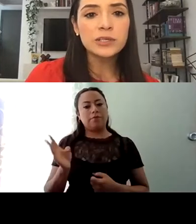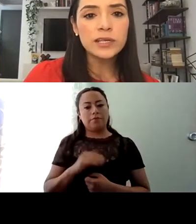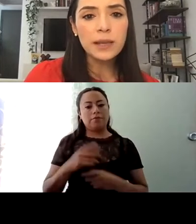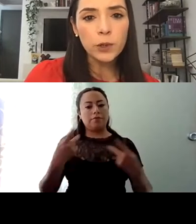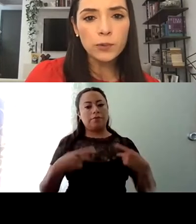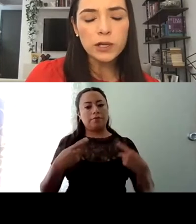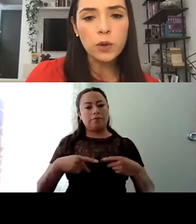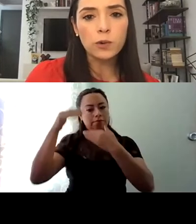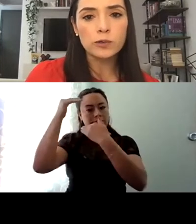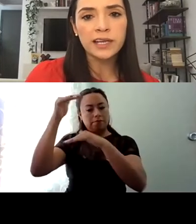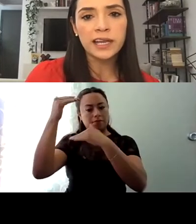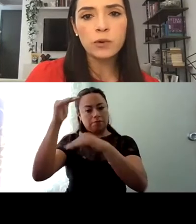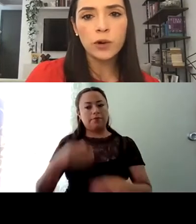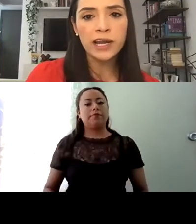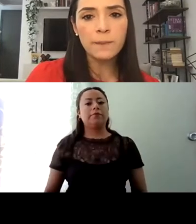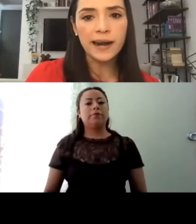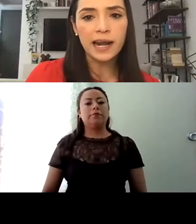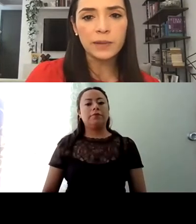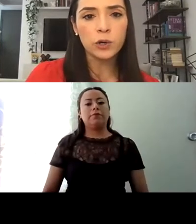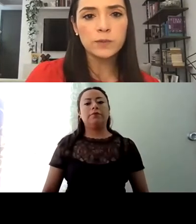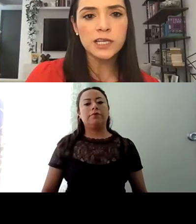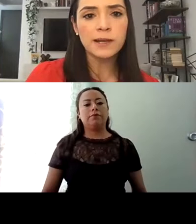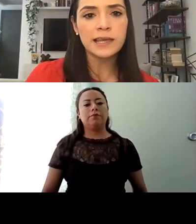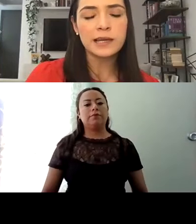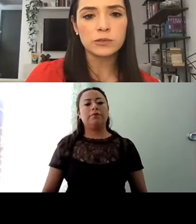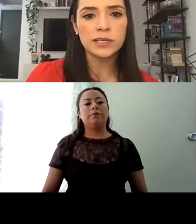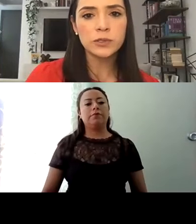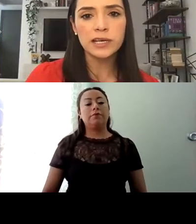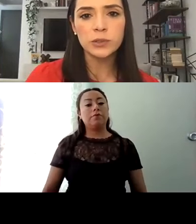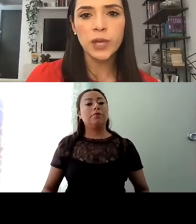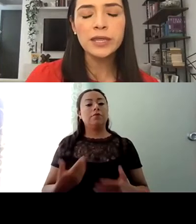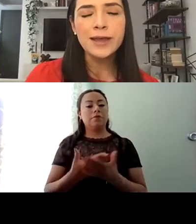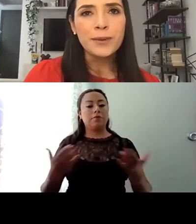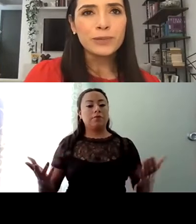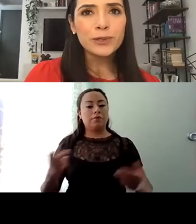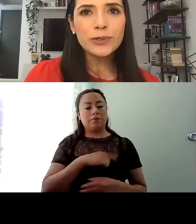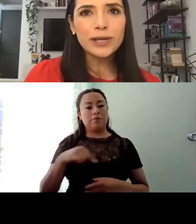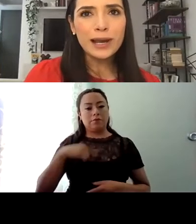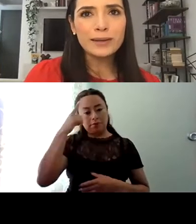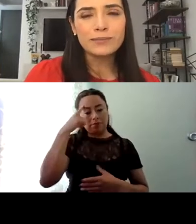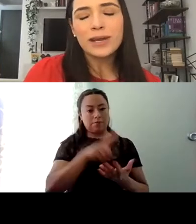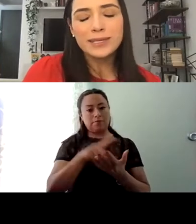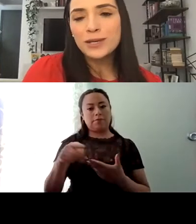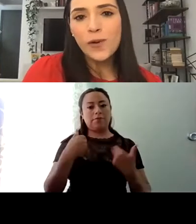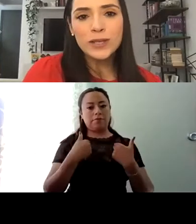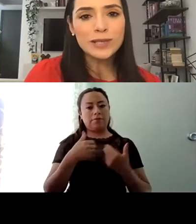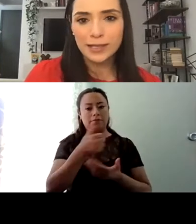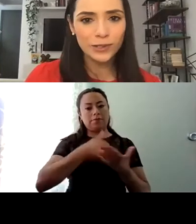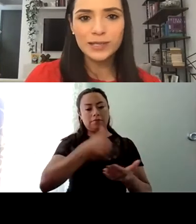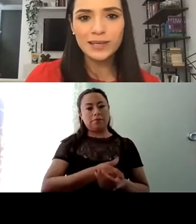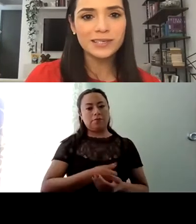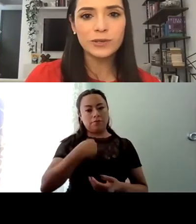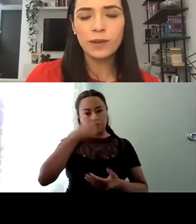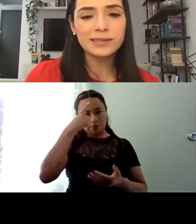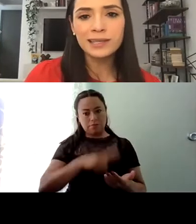Las acciones que propuse como consejera honoraria para la mejor observancia de los derechos en la ciudad, bueno, yo creo que durante 5 años las